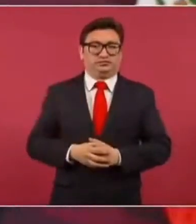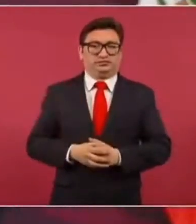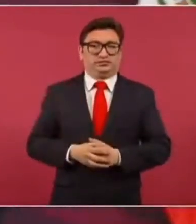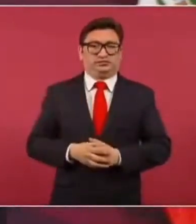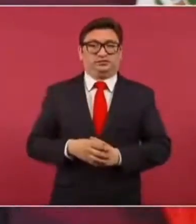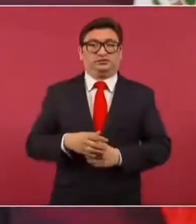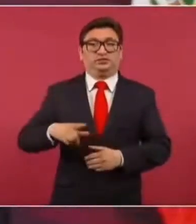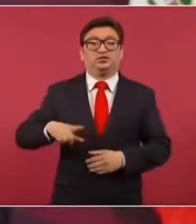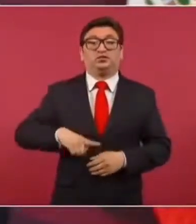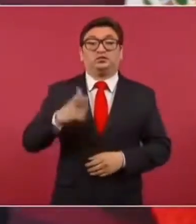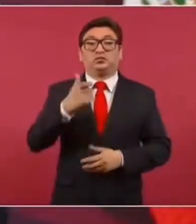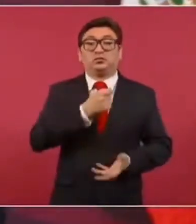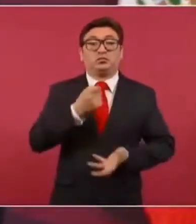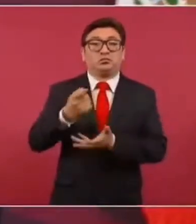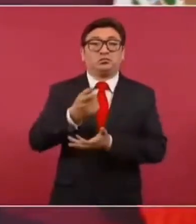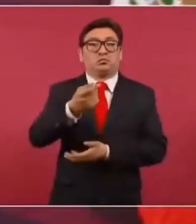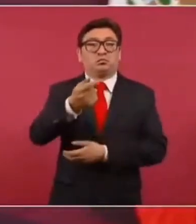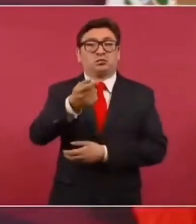muy poco.